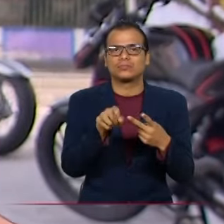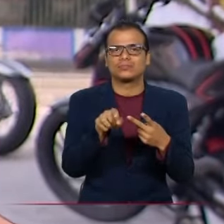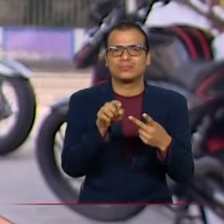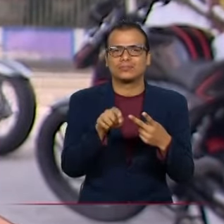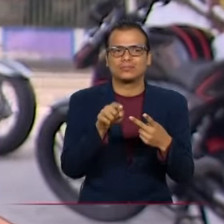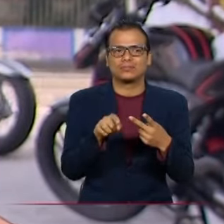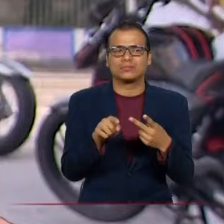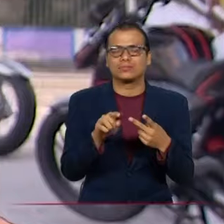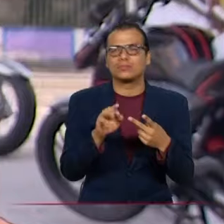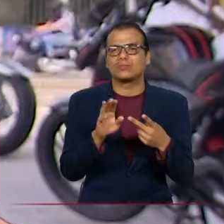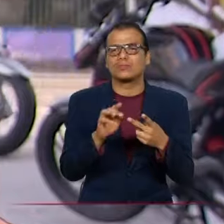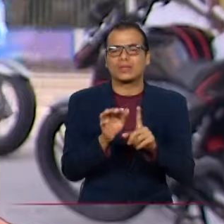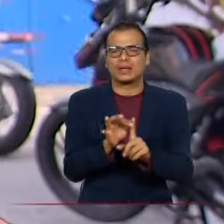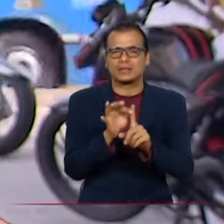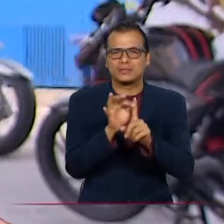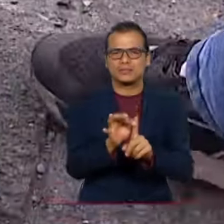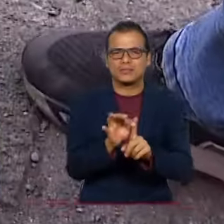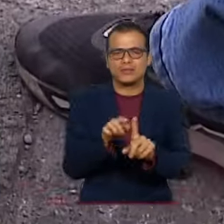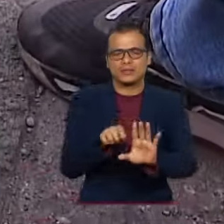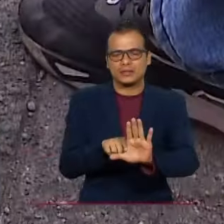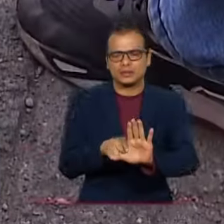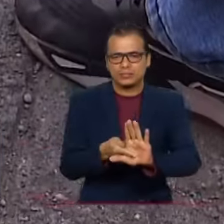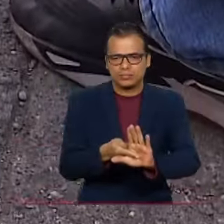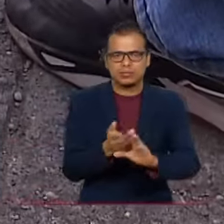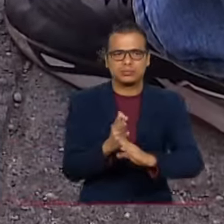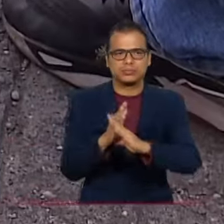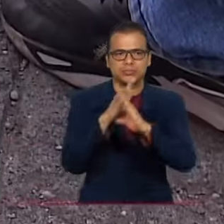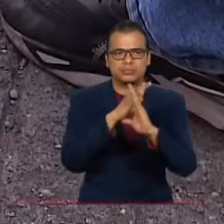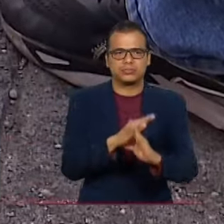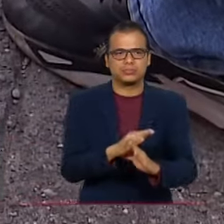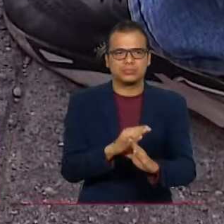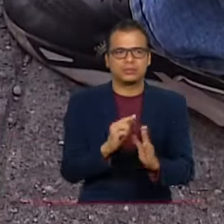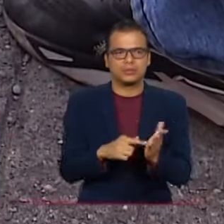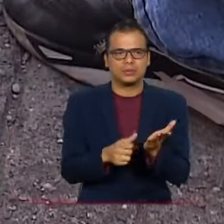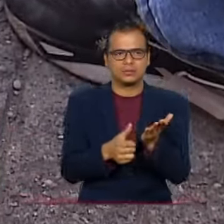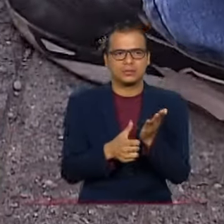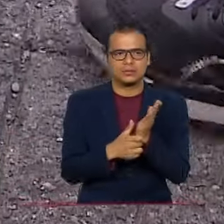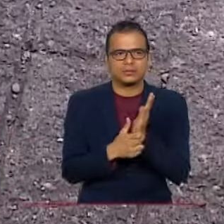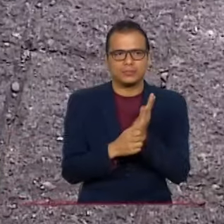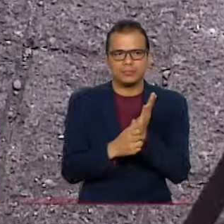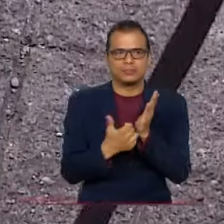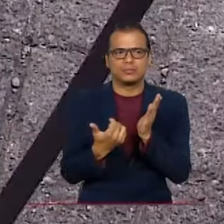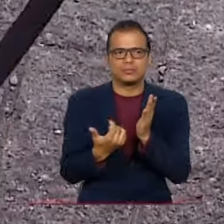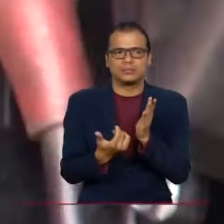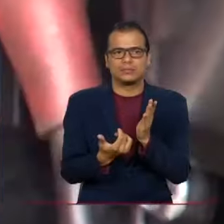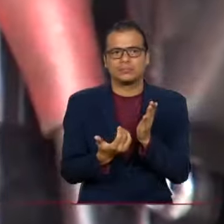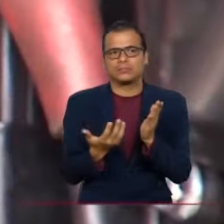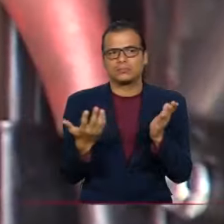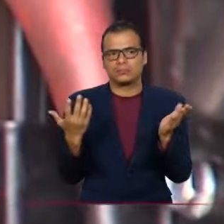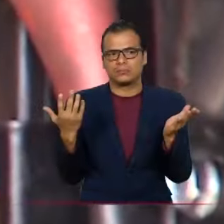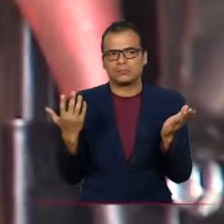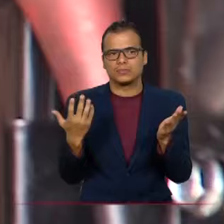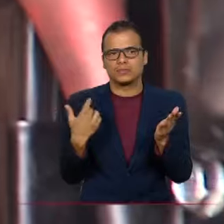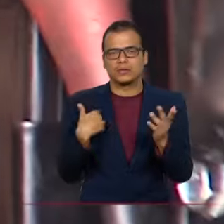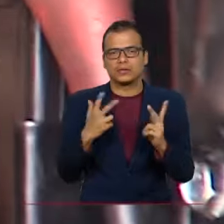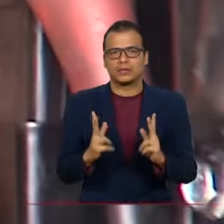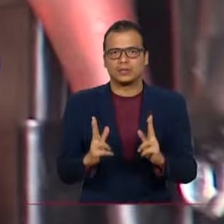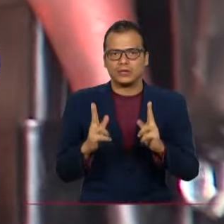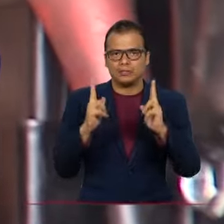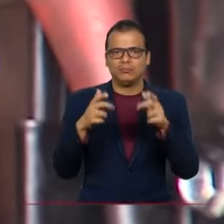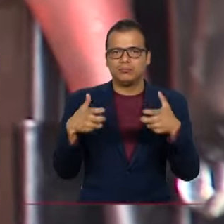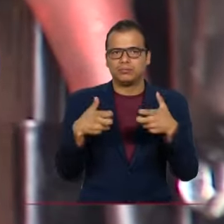por bobina, meterle seguritos así. Compren un pulsorcito, un switchecito pulsor, y hagan en corte de